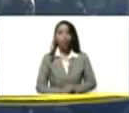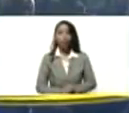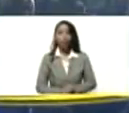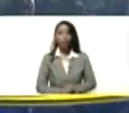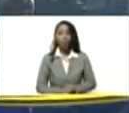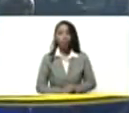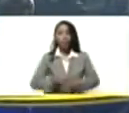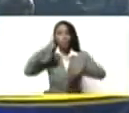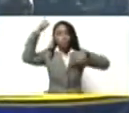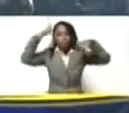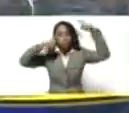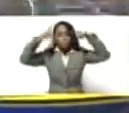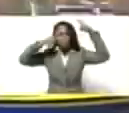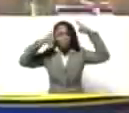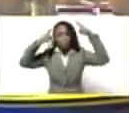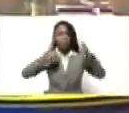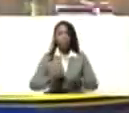hugo rafael